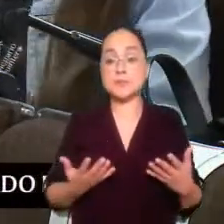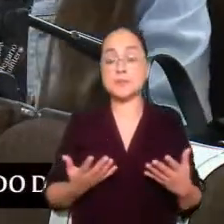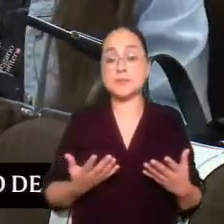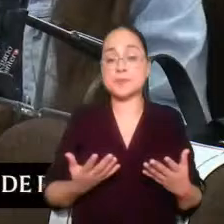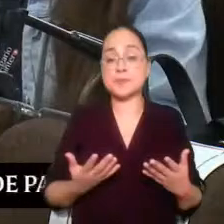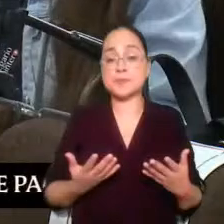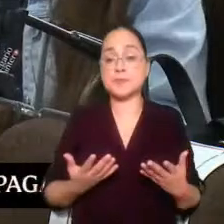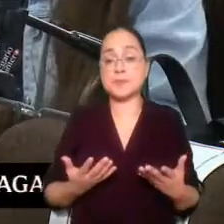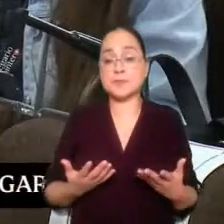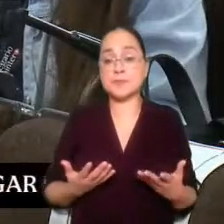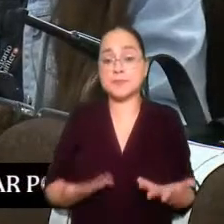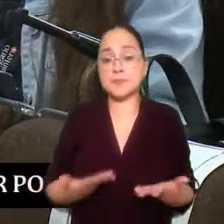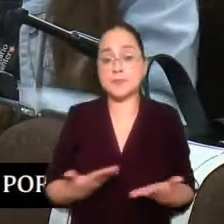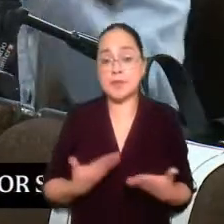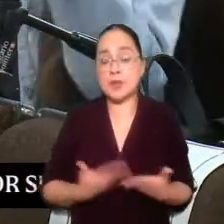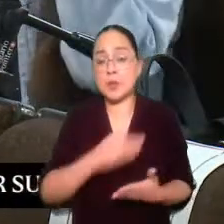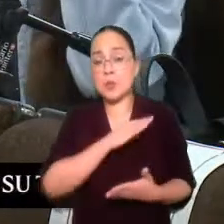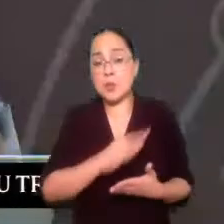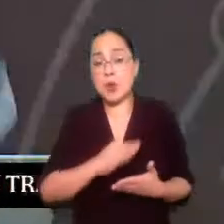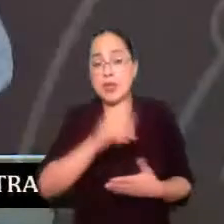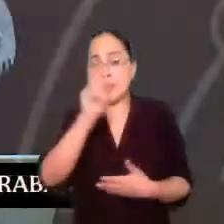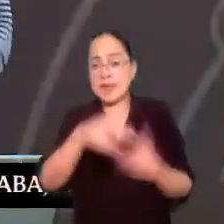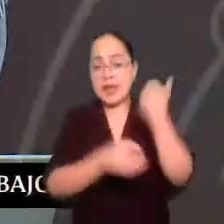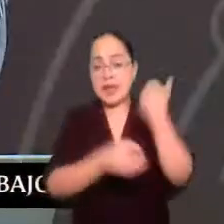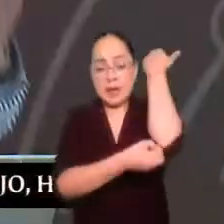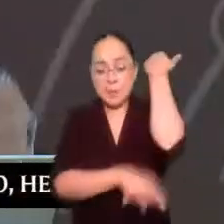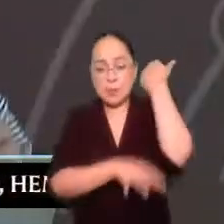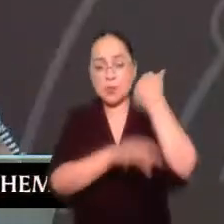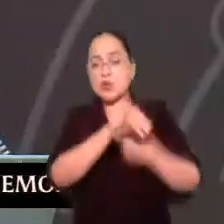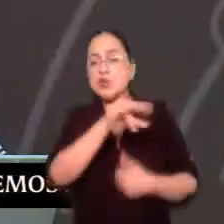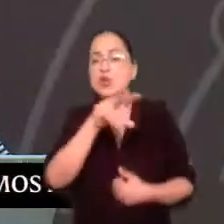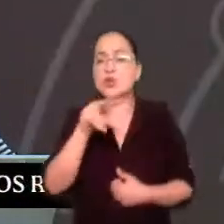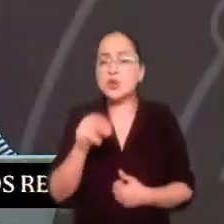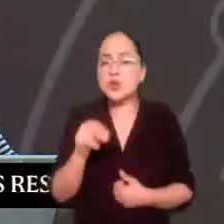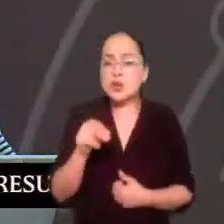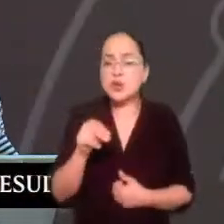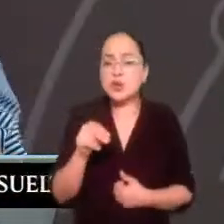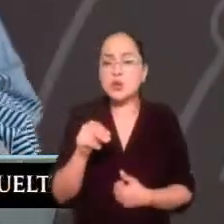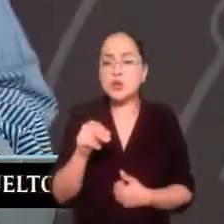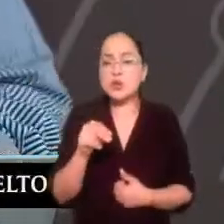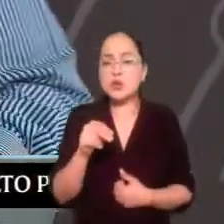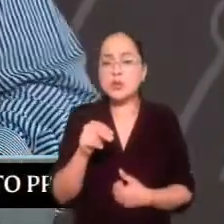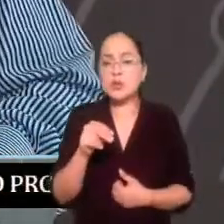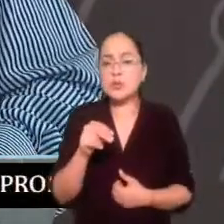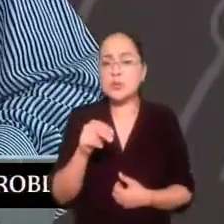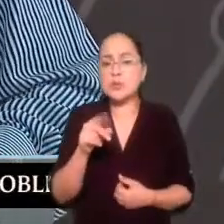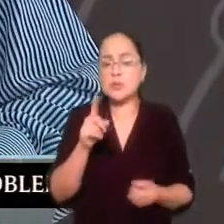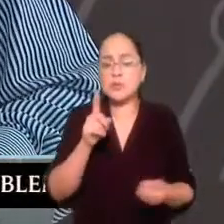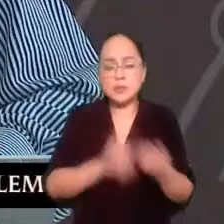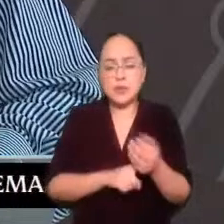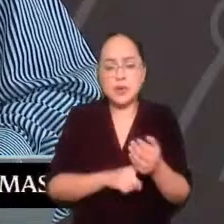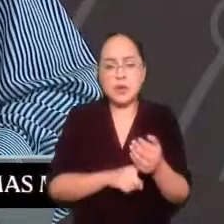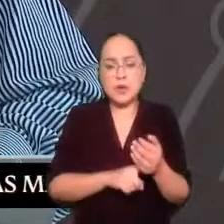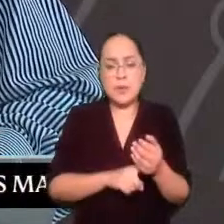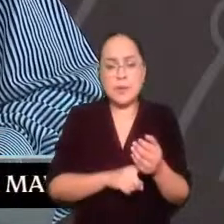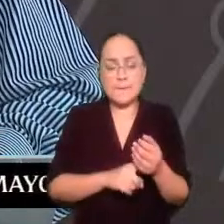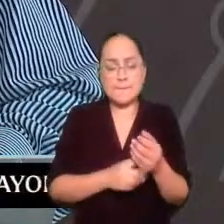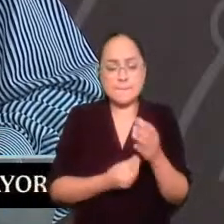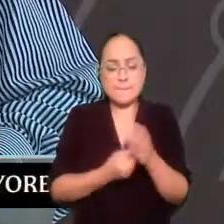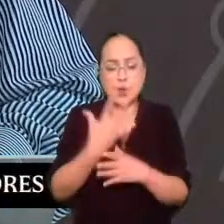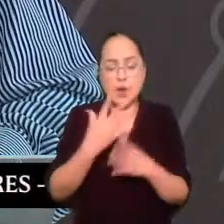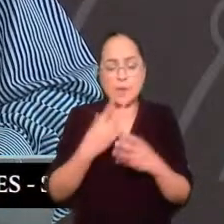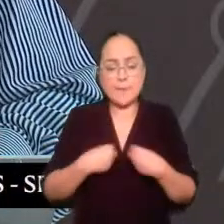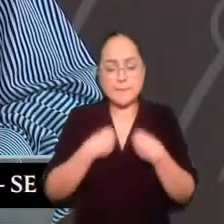eso es posible? ¿No se ha desarrollado esa nueva, ese nuevo individuo